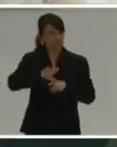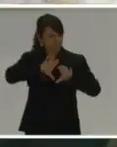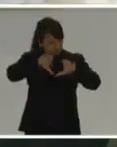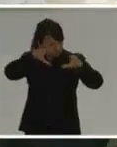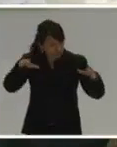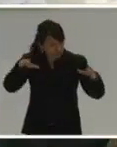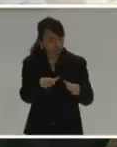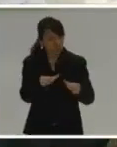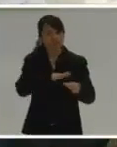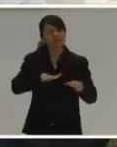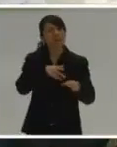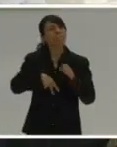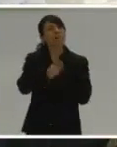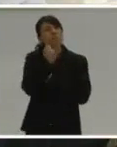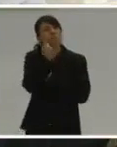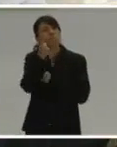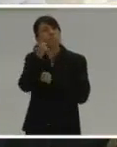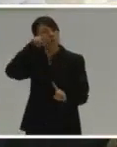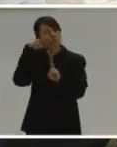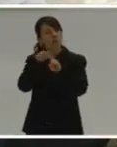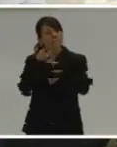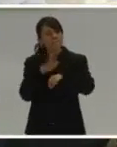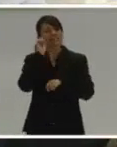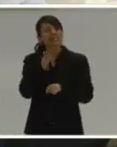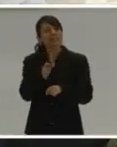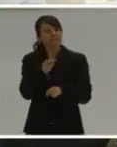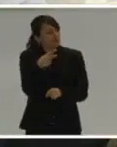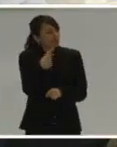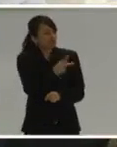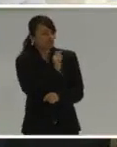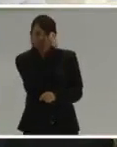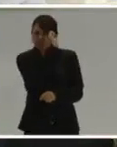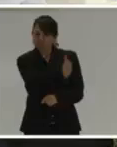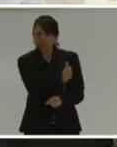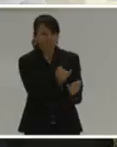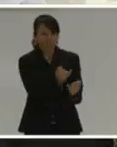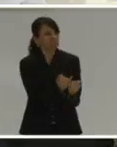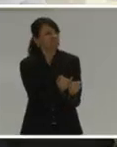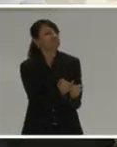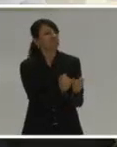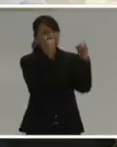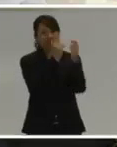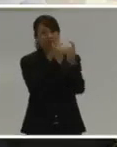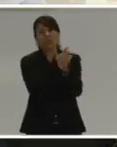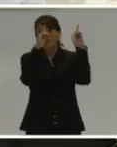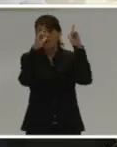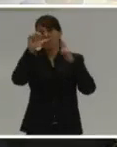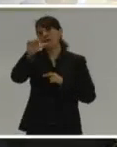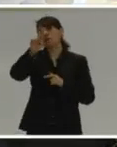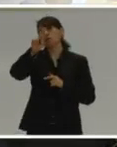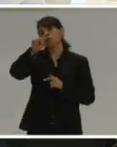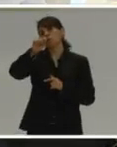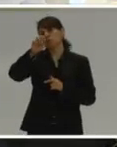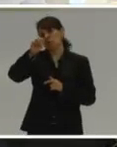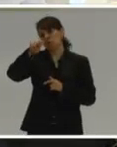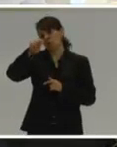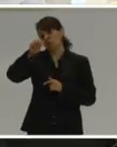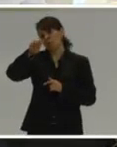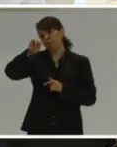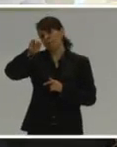la autonomía de los gobiernos indígenas en Bolivia, y específicamente la referencia que